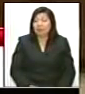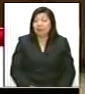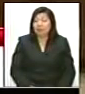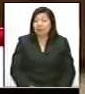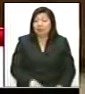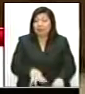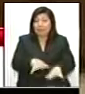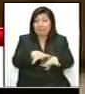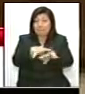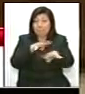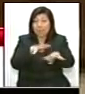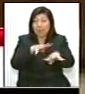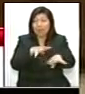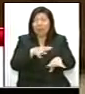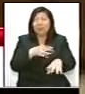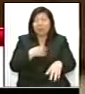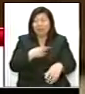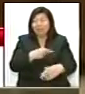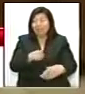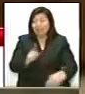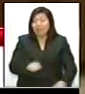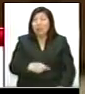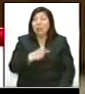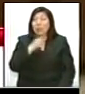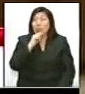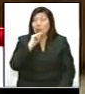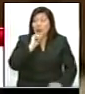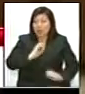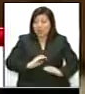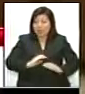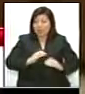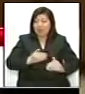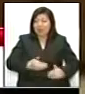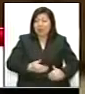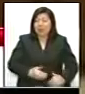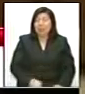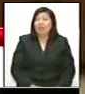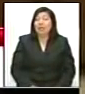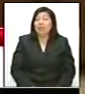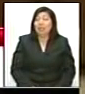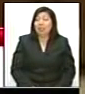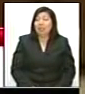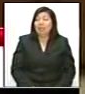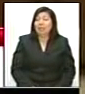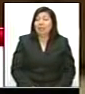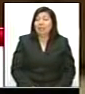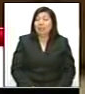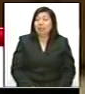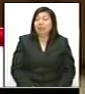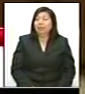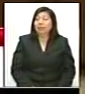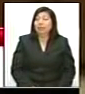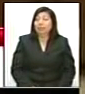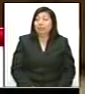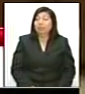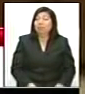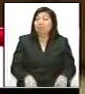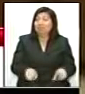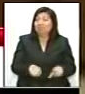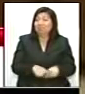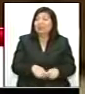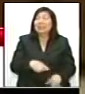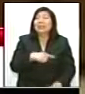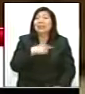al paredón realmente. Vieron a una mujer embarazada que estaba con el cuello, con el cuchillo de su pareja en el